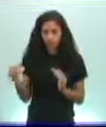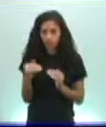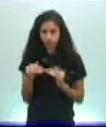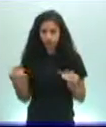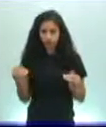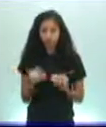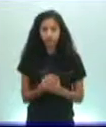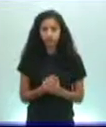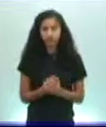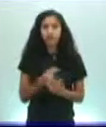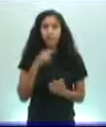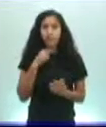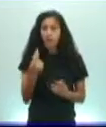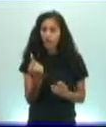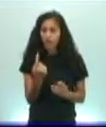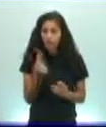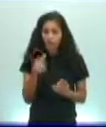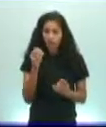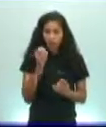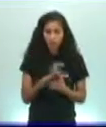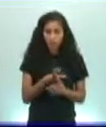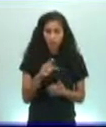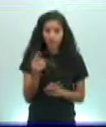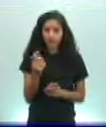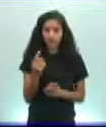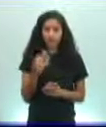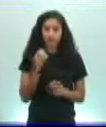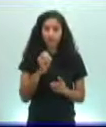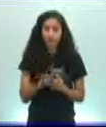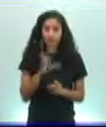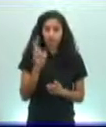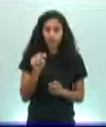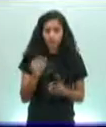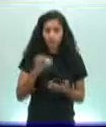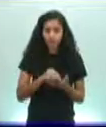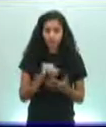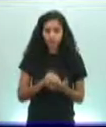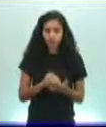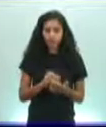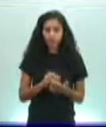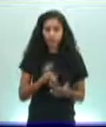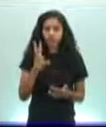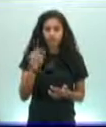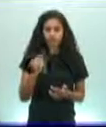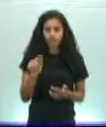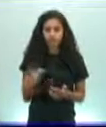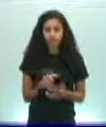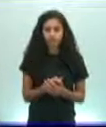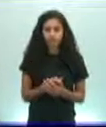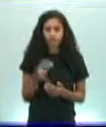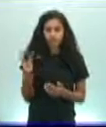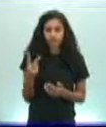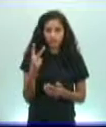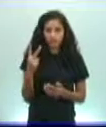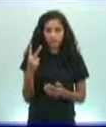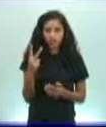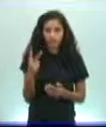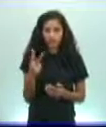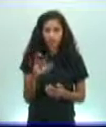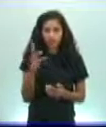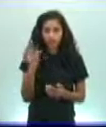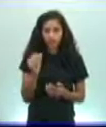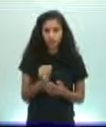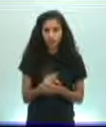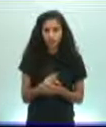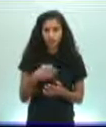primera, comienza por un número expresado en notación decimal con una cifra decimal. La segunda cifra decimal